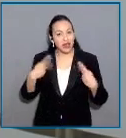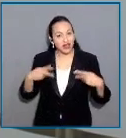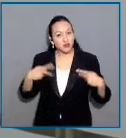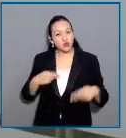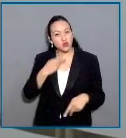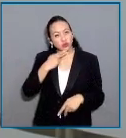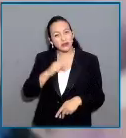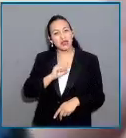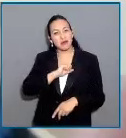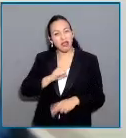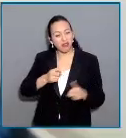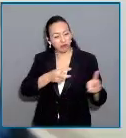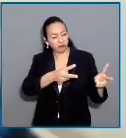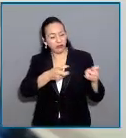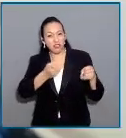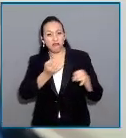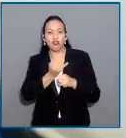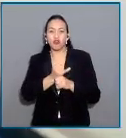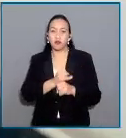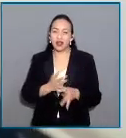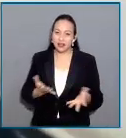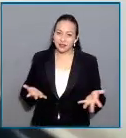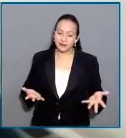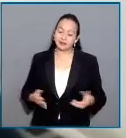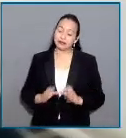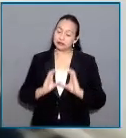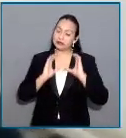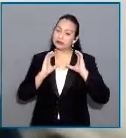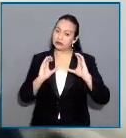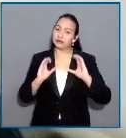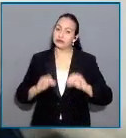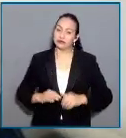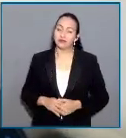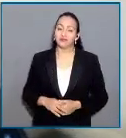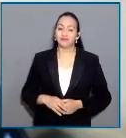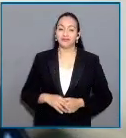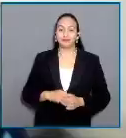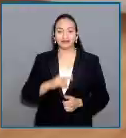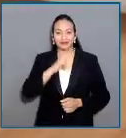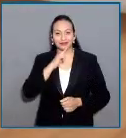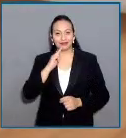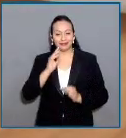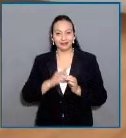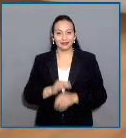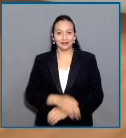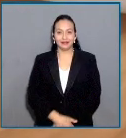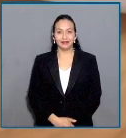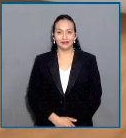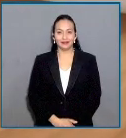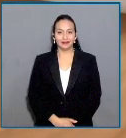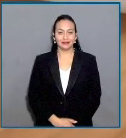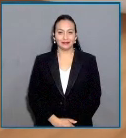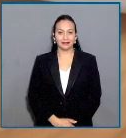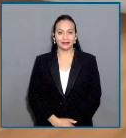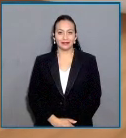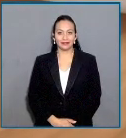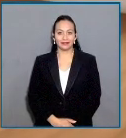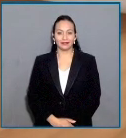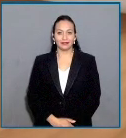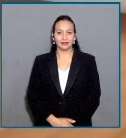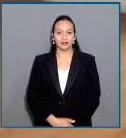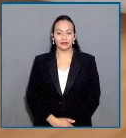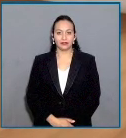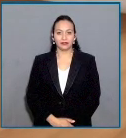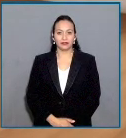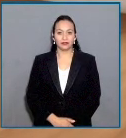legislación va a quedar un poco atrás. Para el canal del Poder Judicial de la Federación, Rosy García. Y para la académica